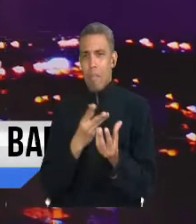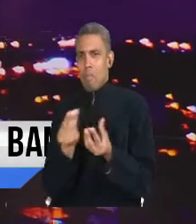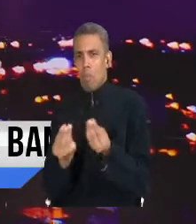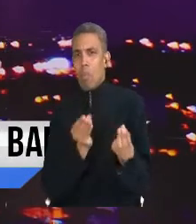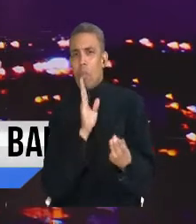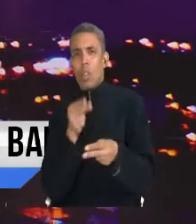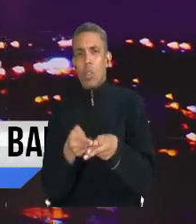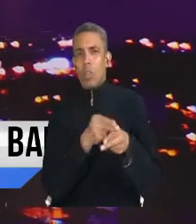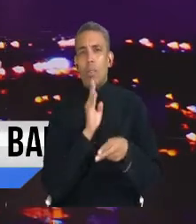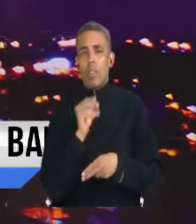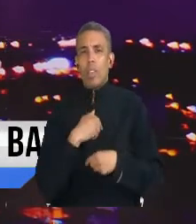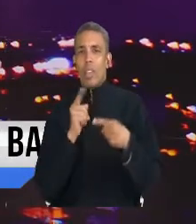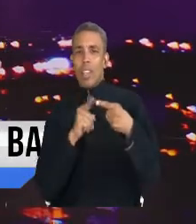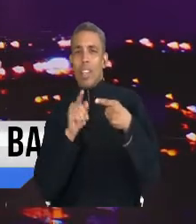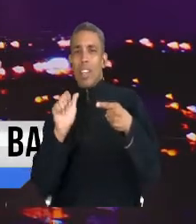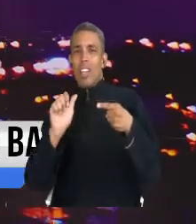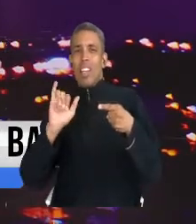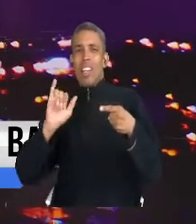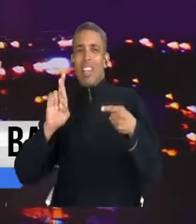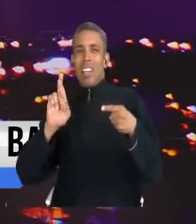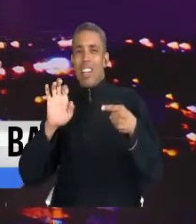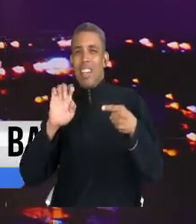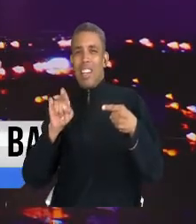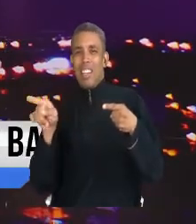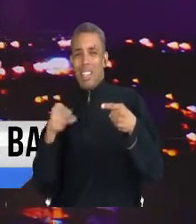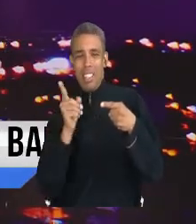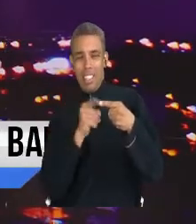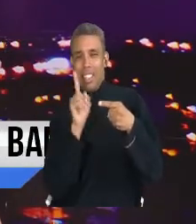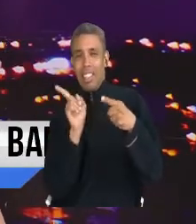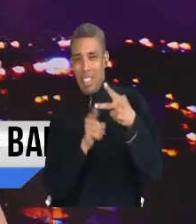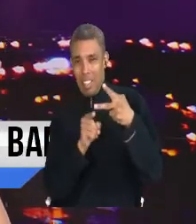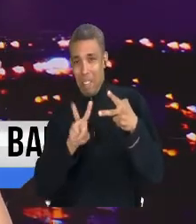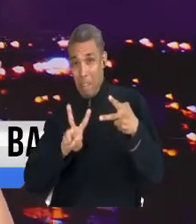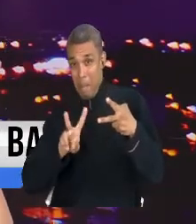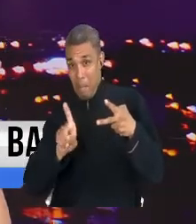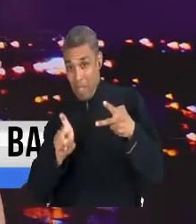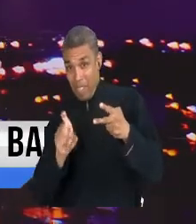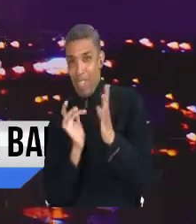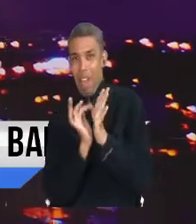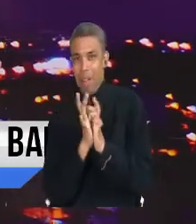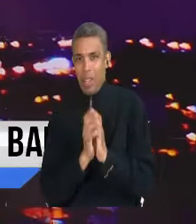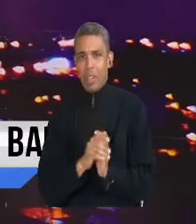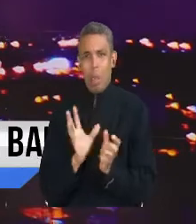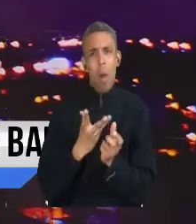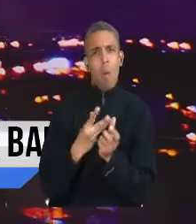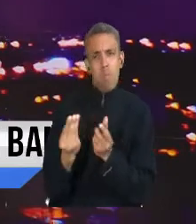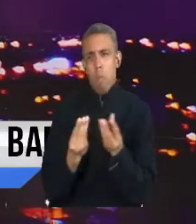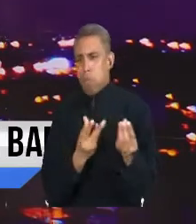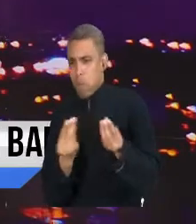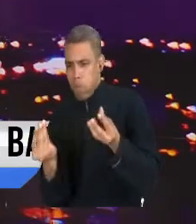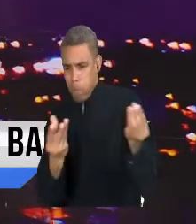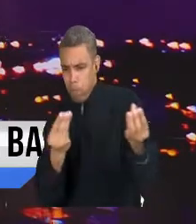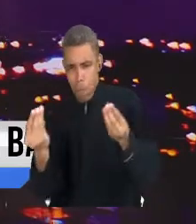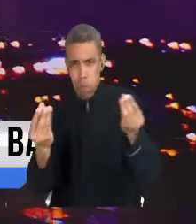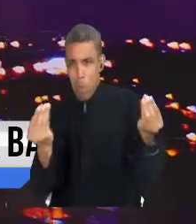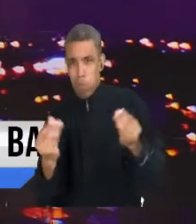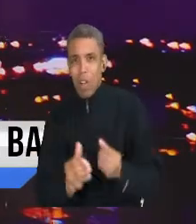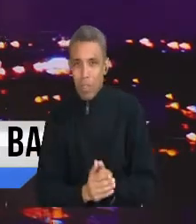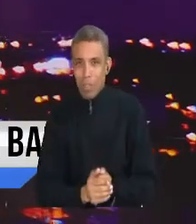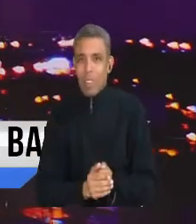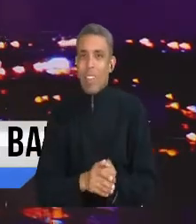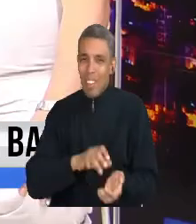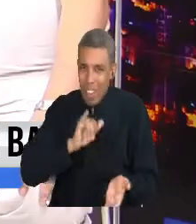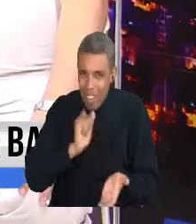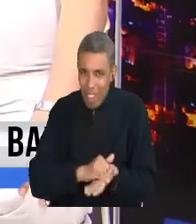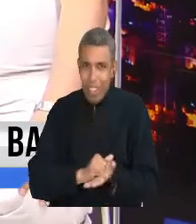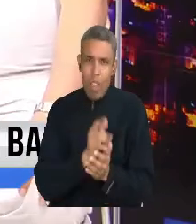y la gran banda 26 de Abril. Con estas bandas, pues, estaremos celebrando la 24 versión del Festival Nacional de